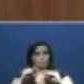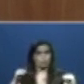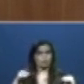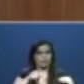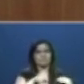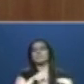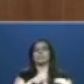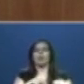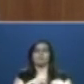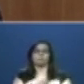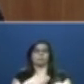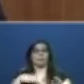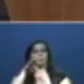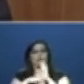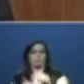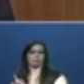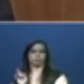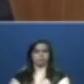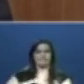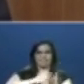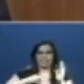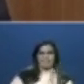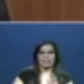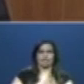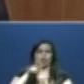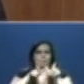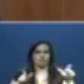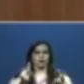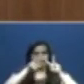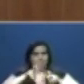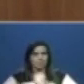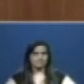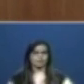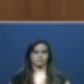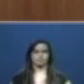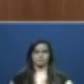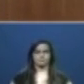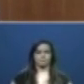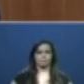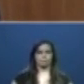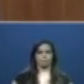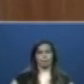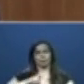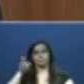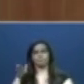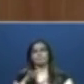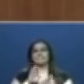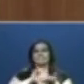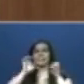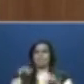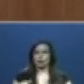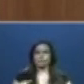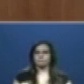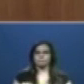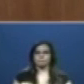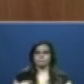para la incorporación de técnicos y personal investigador posdoctoral Por otra parte Castilla y león es una de las pocas comunidades